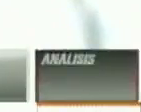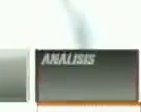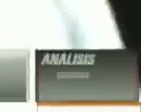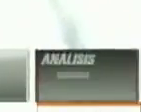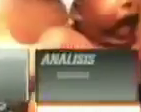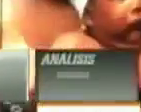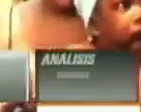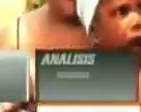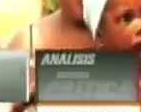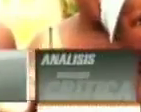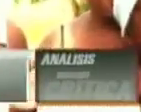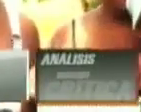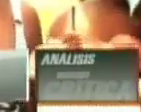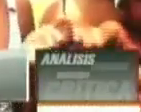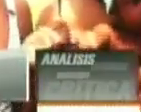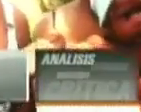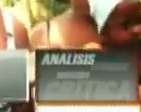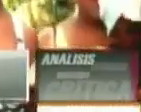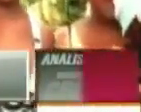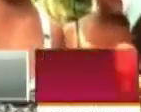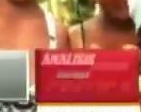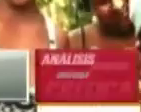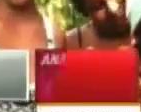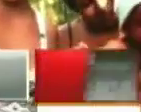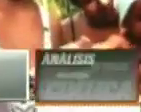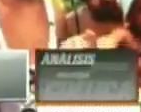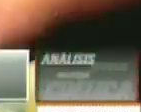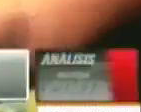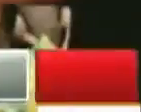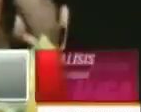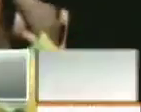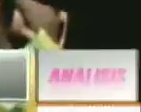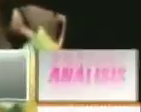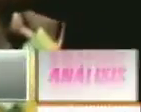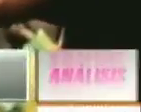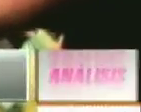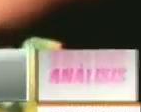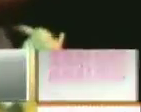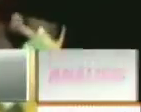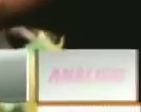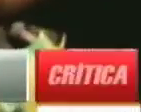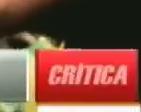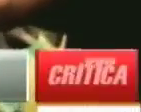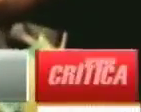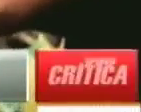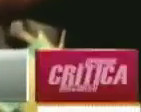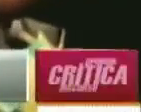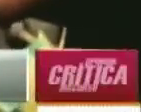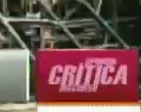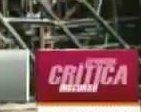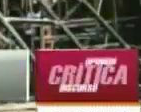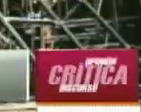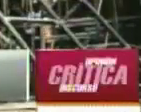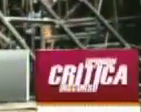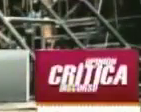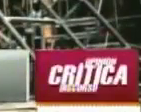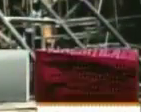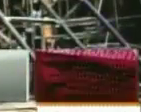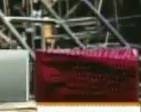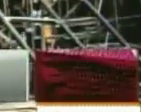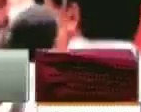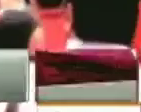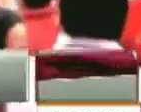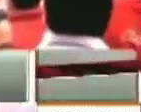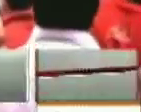pobres, todos nosotros con Chávez. Los que han trabajado somos para que los ricos coman. Los que te dejamos solo, este mundo se